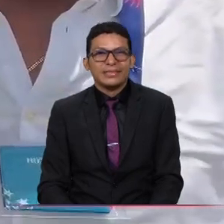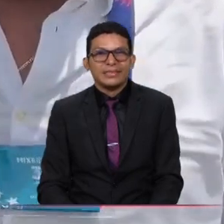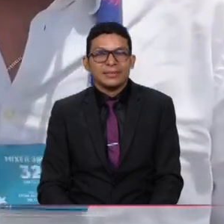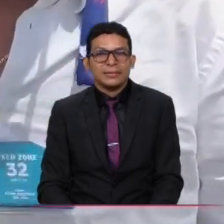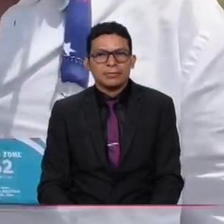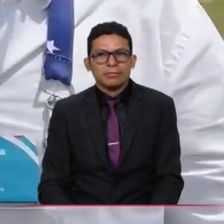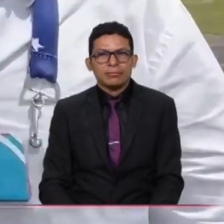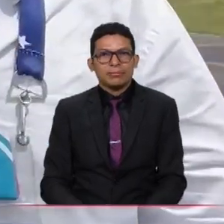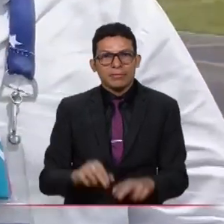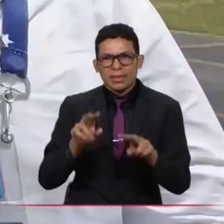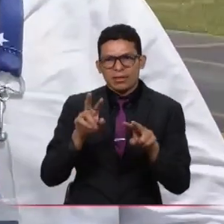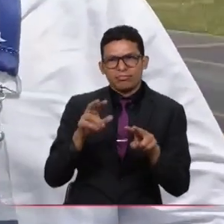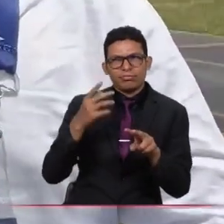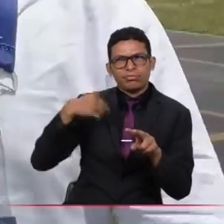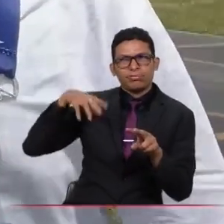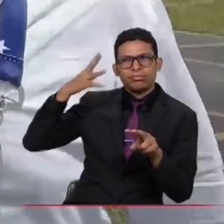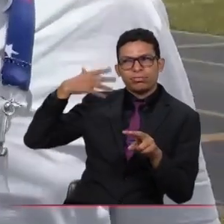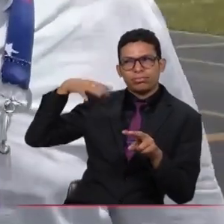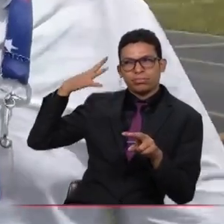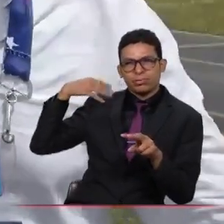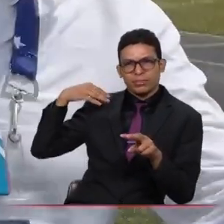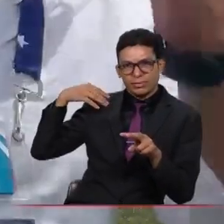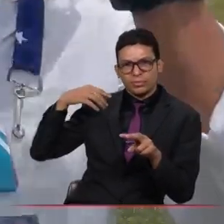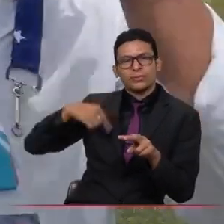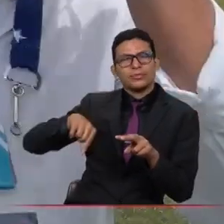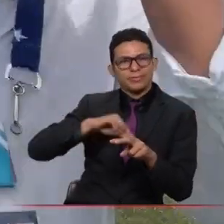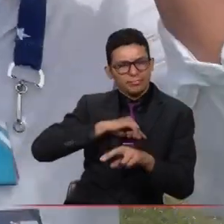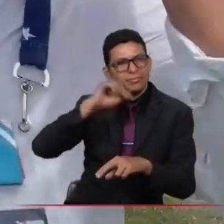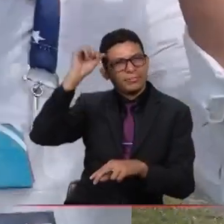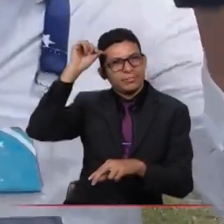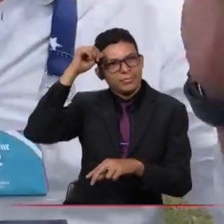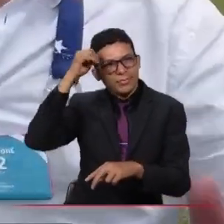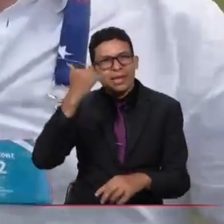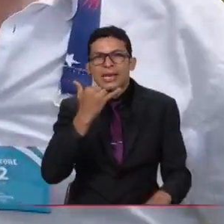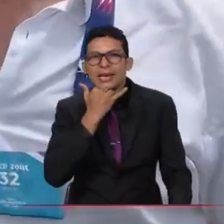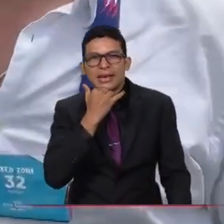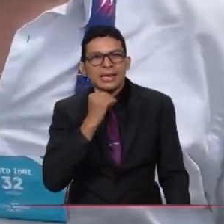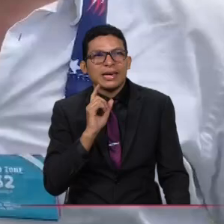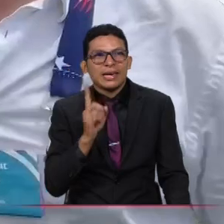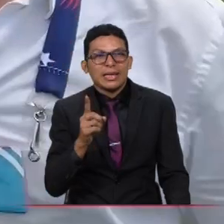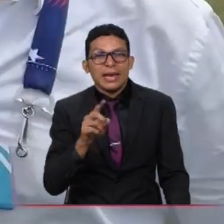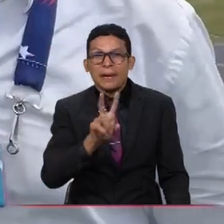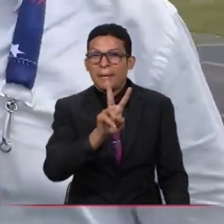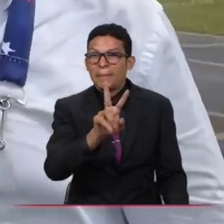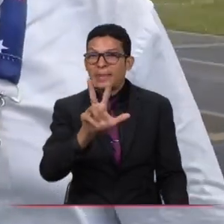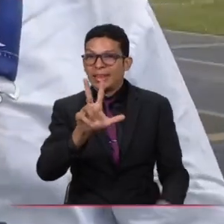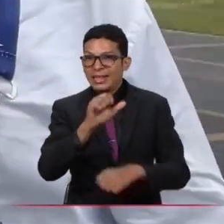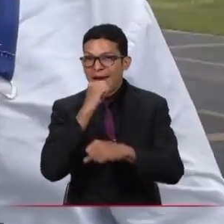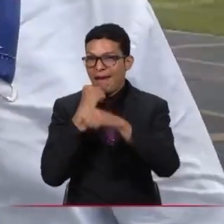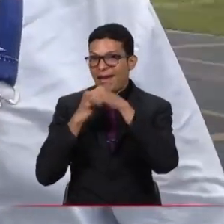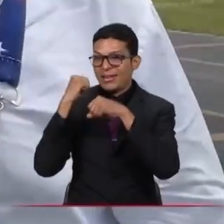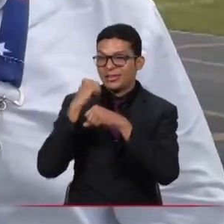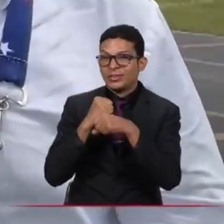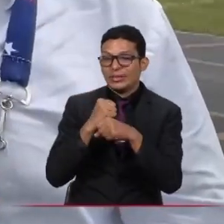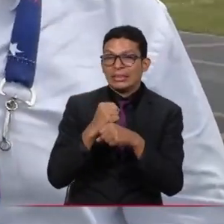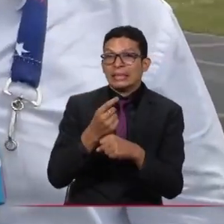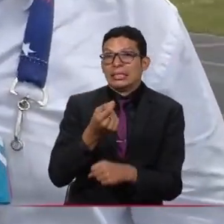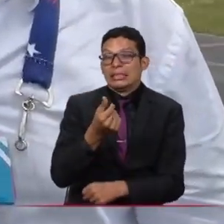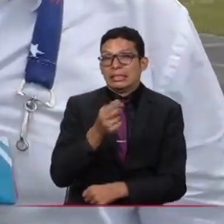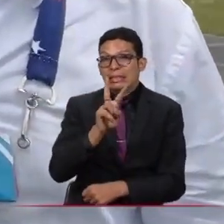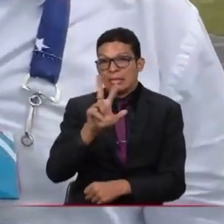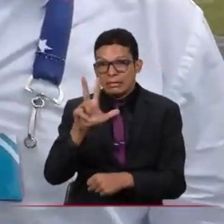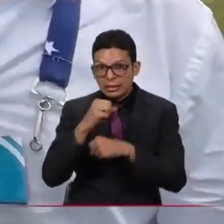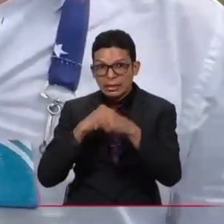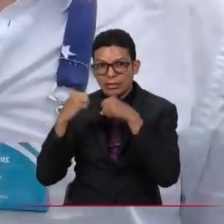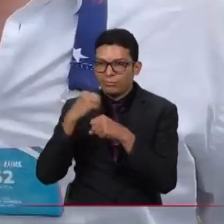Y mirando el espejo retrovisor, les vamos a recordar lo que sucedió, Ricardo, hace 23 años, dos décadas y tres años. Vos no